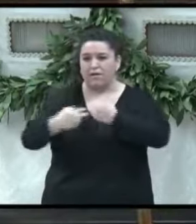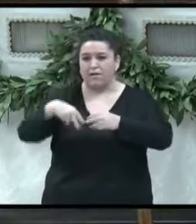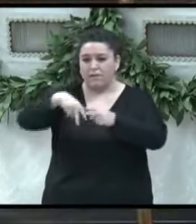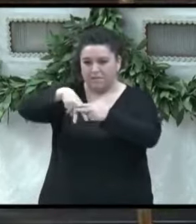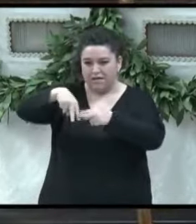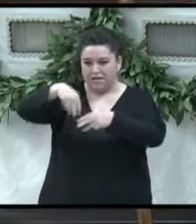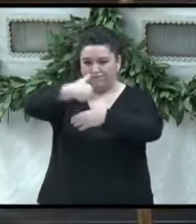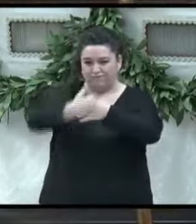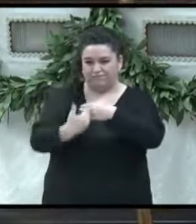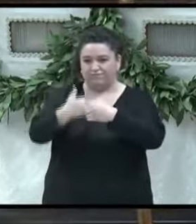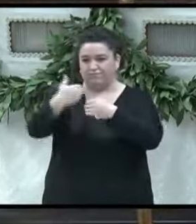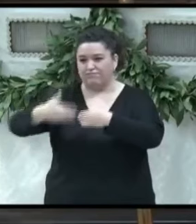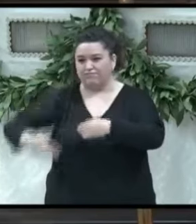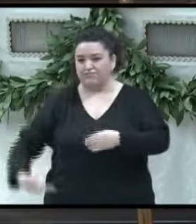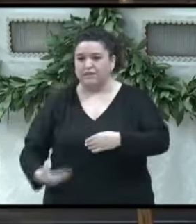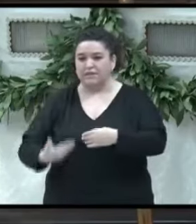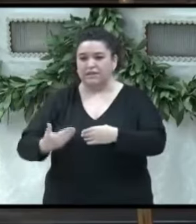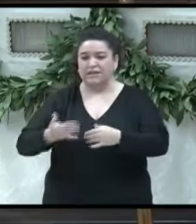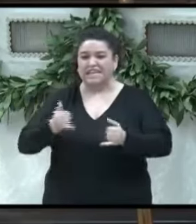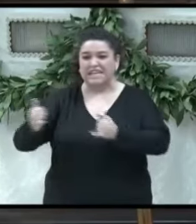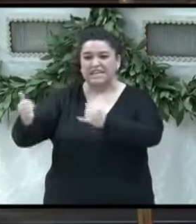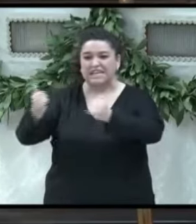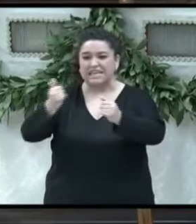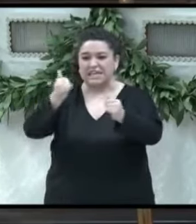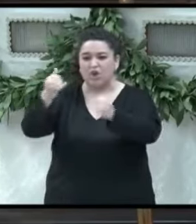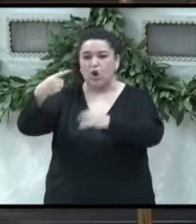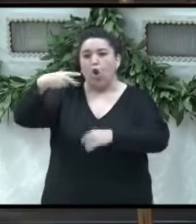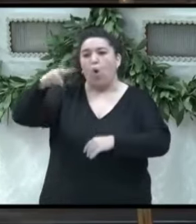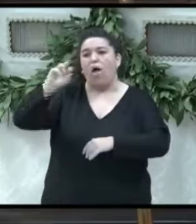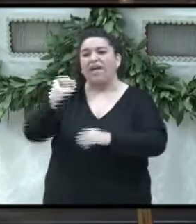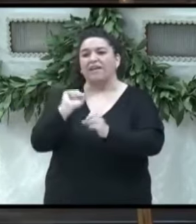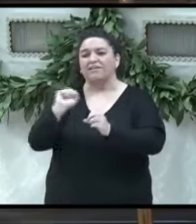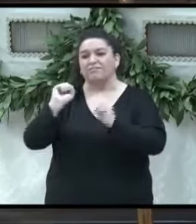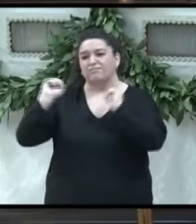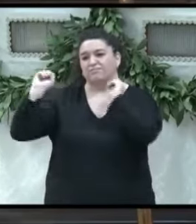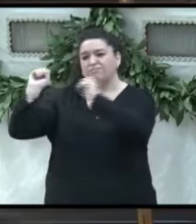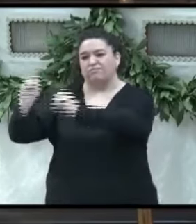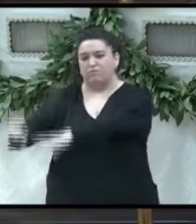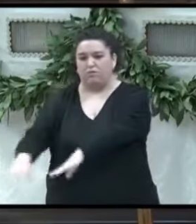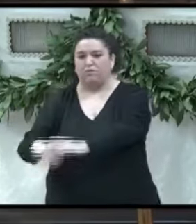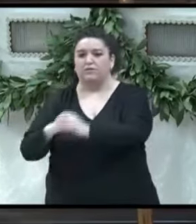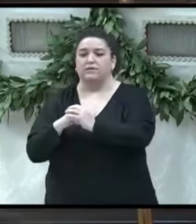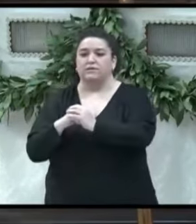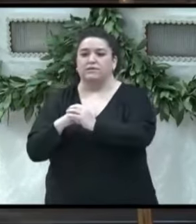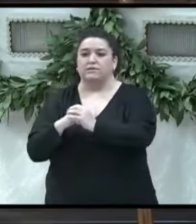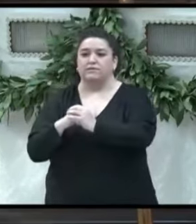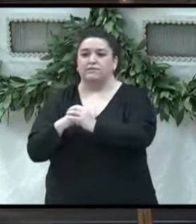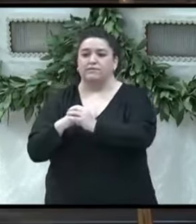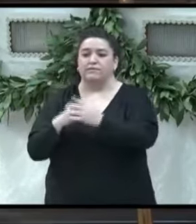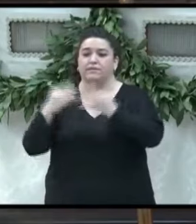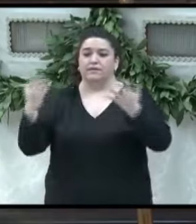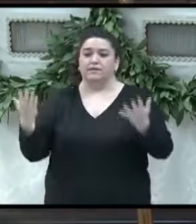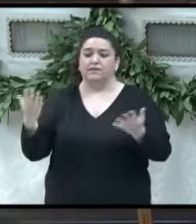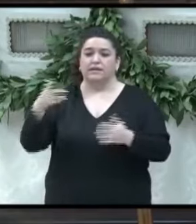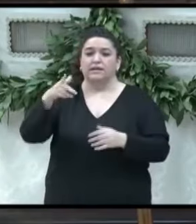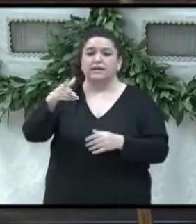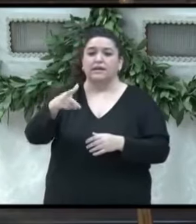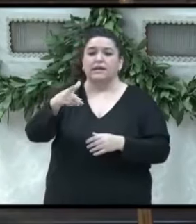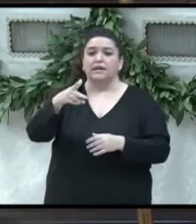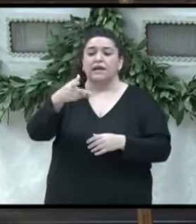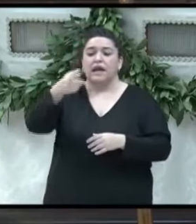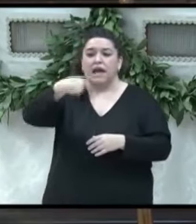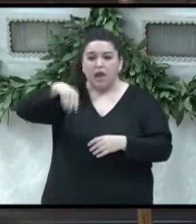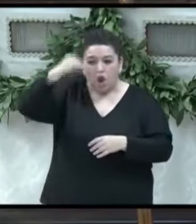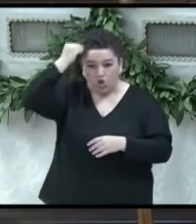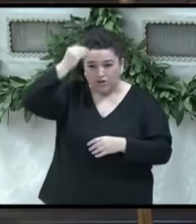piernas y las tiró al Guadalquivir y los cristianos de entonces hispano